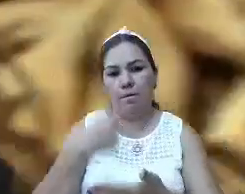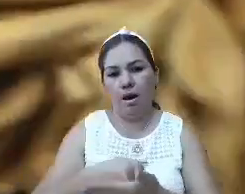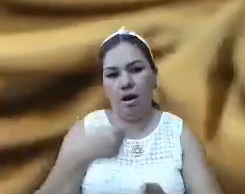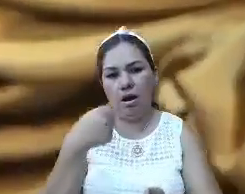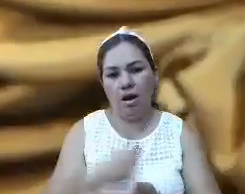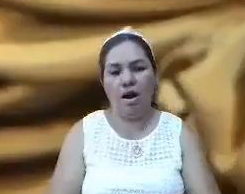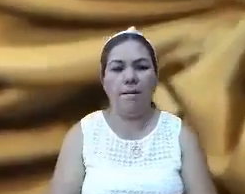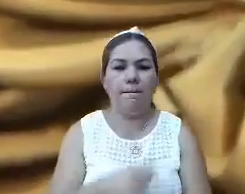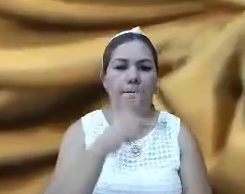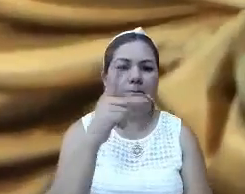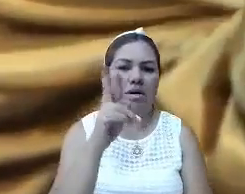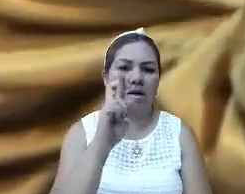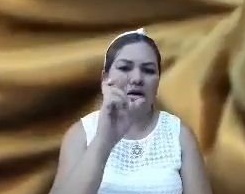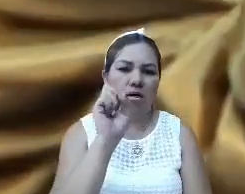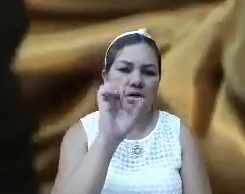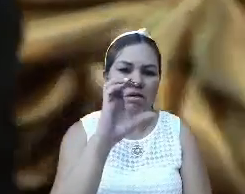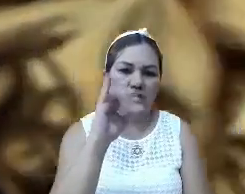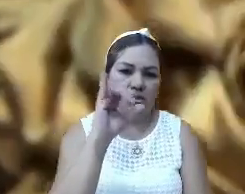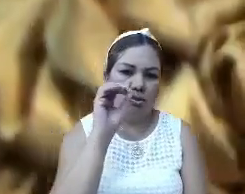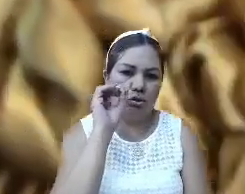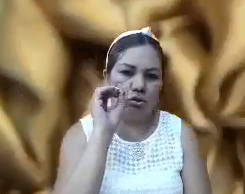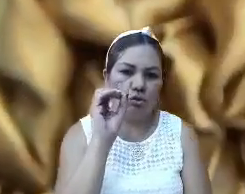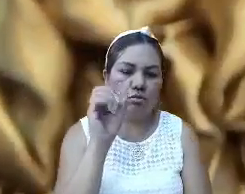por la unción.